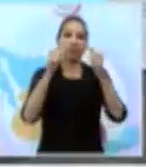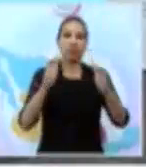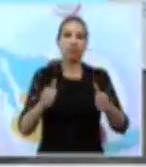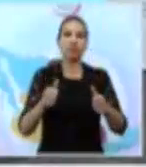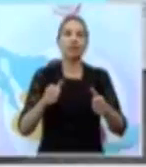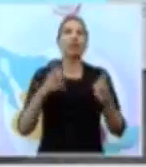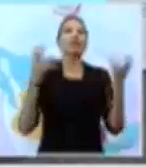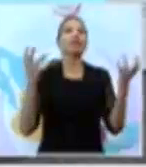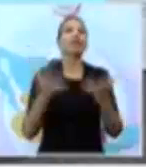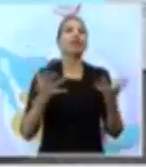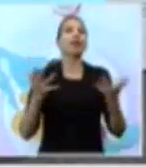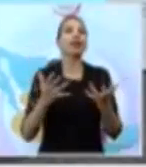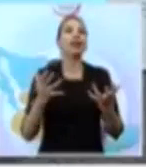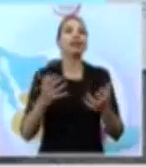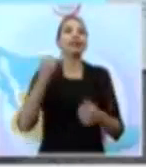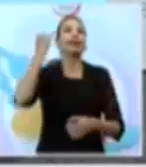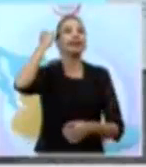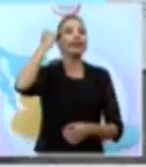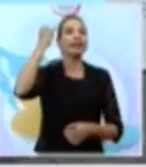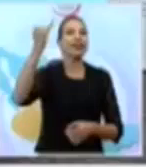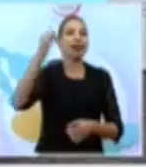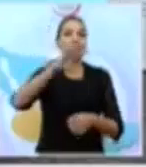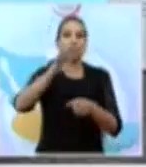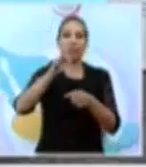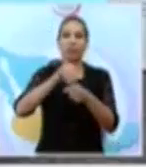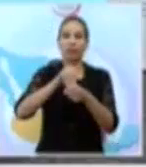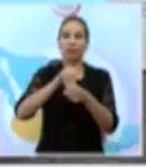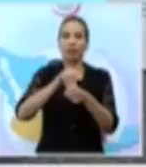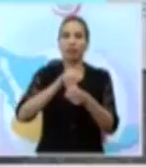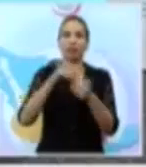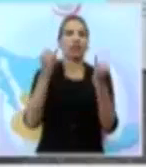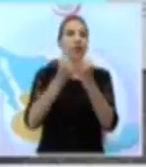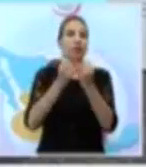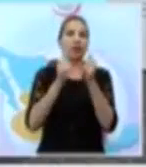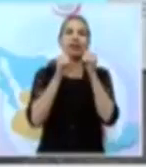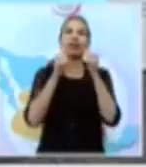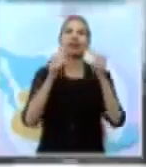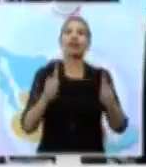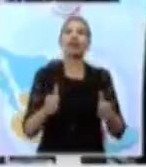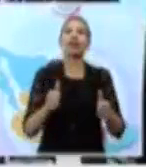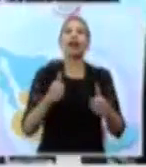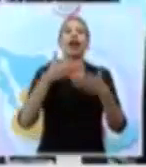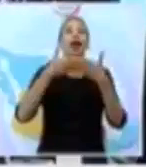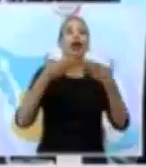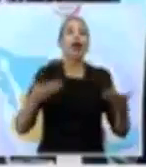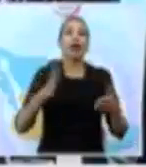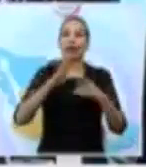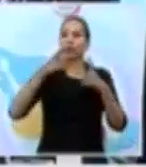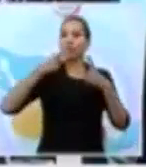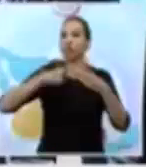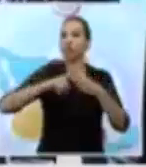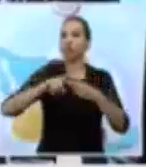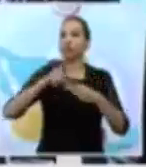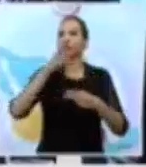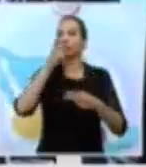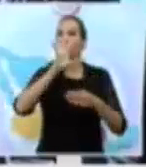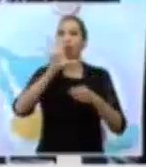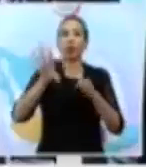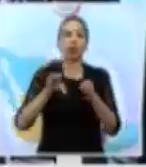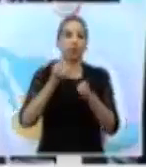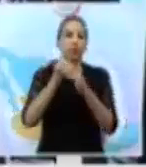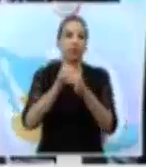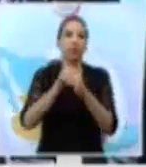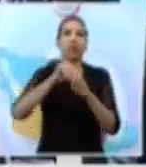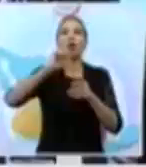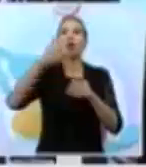que generen una idea común. Ya está en marcha, lo digo, como agregado,